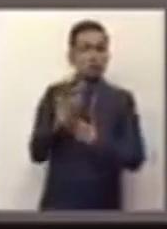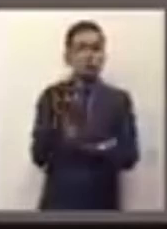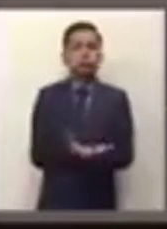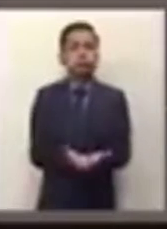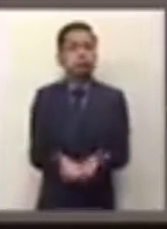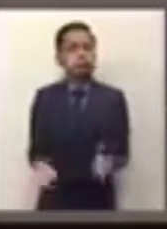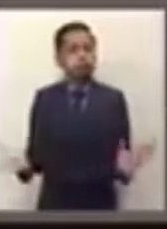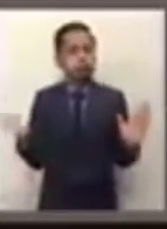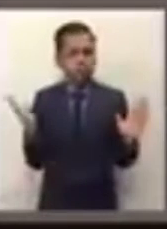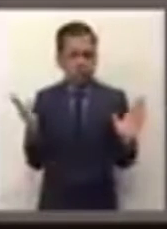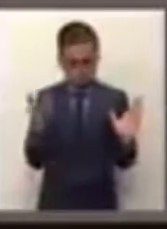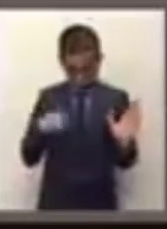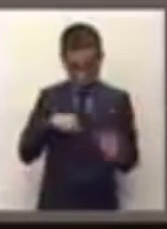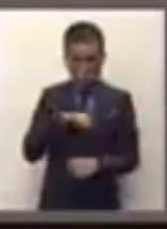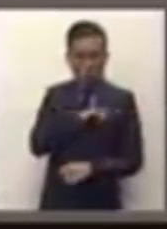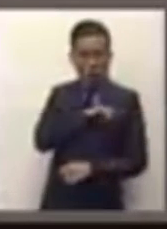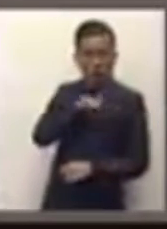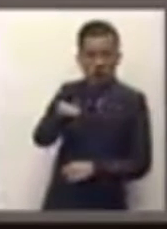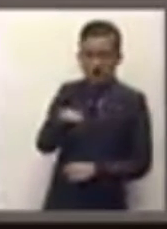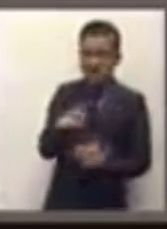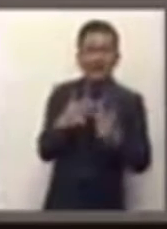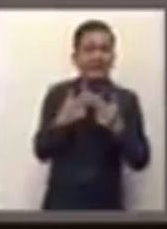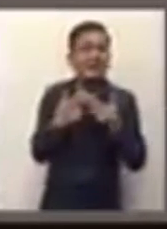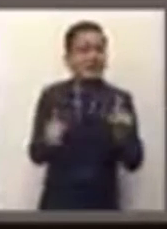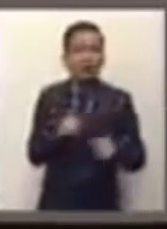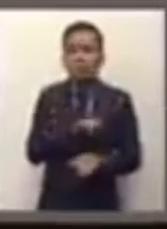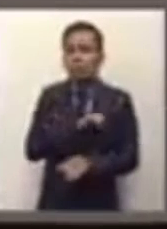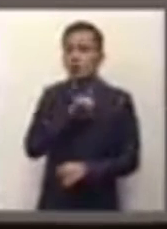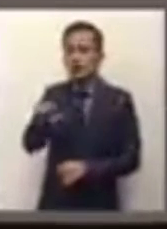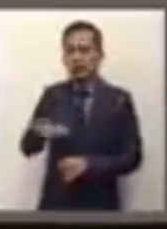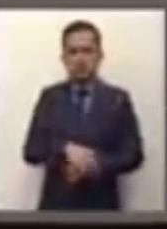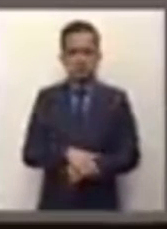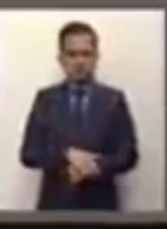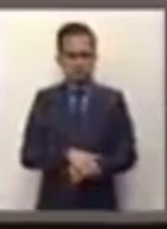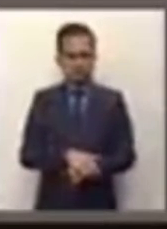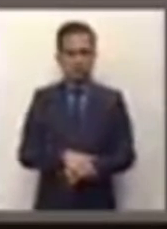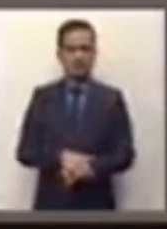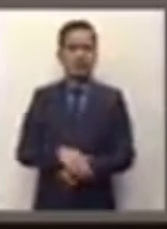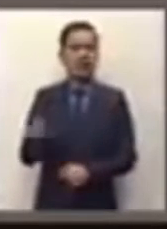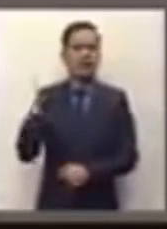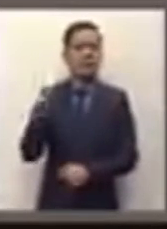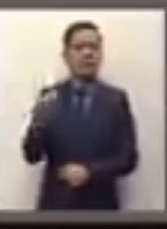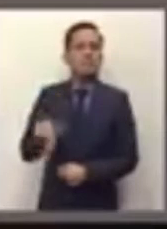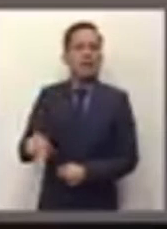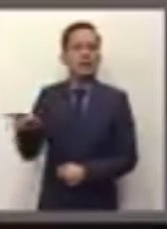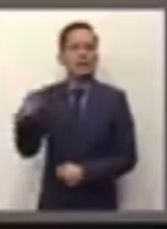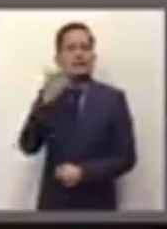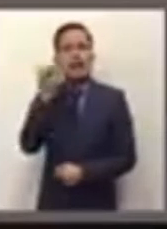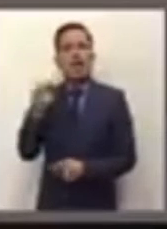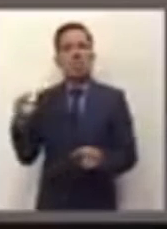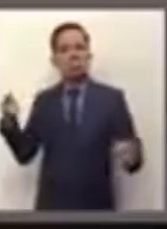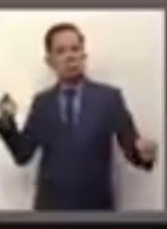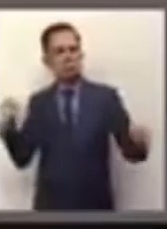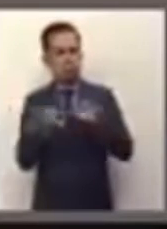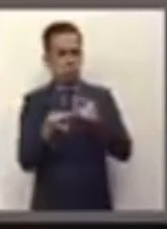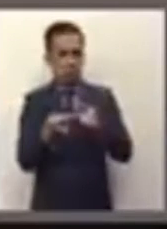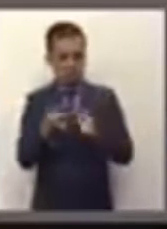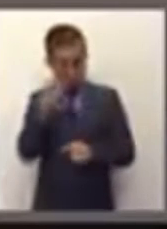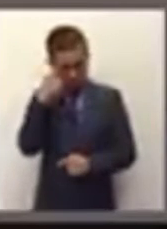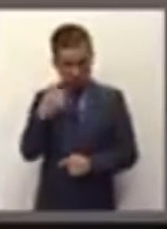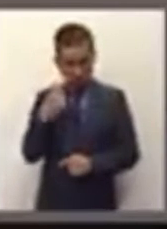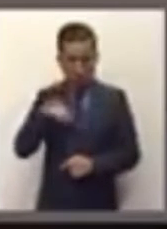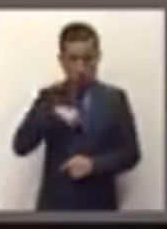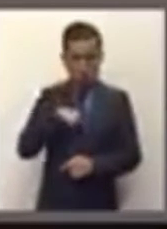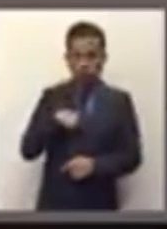No estamos engañando a nadie. Acción Nacional quiere con insultos